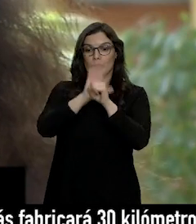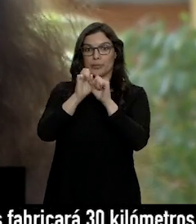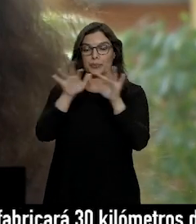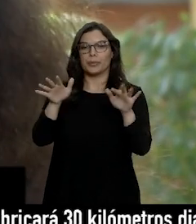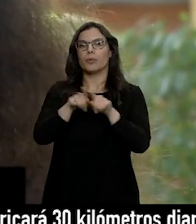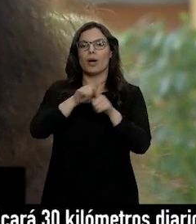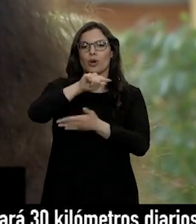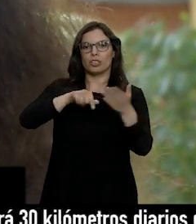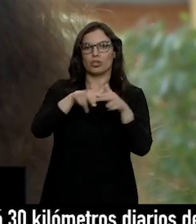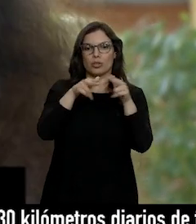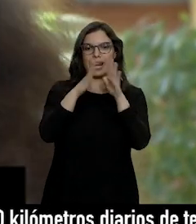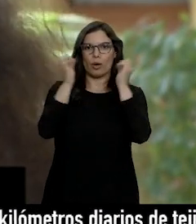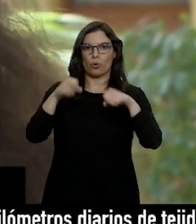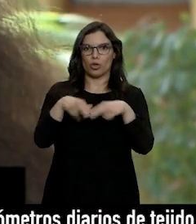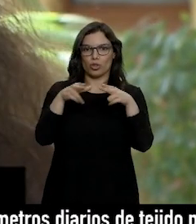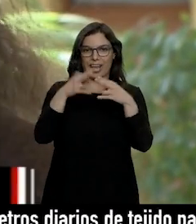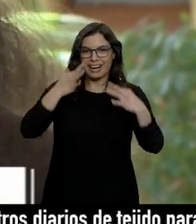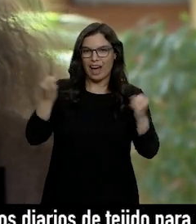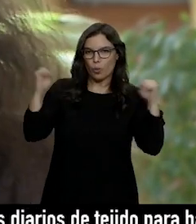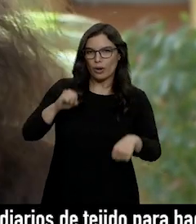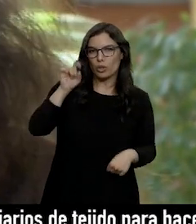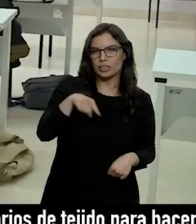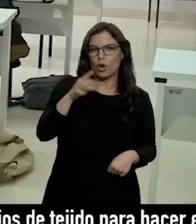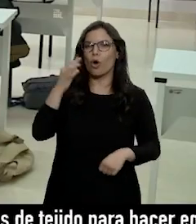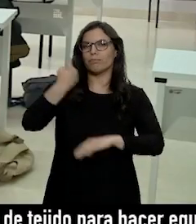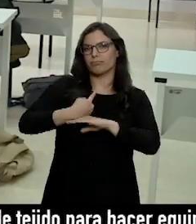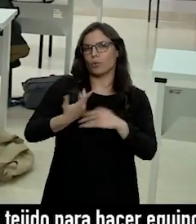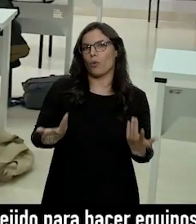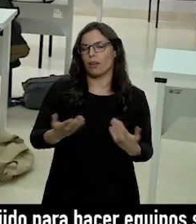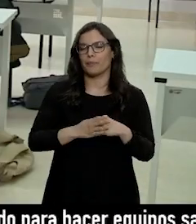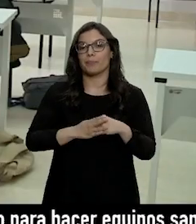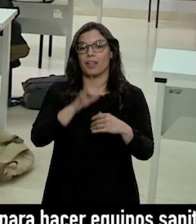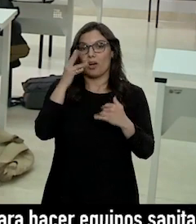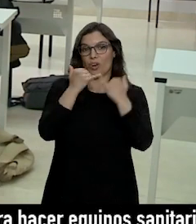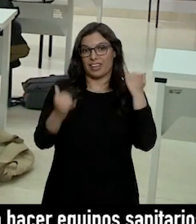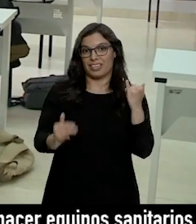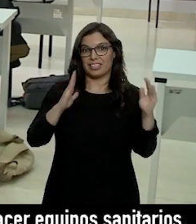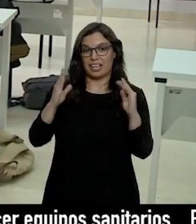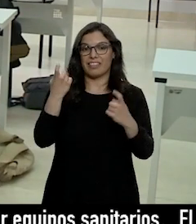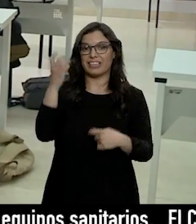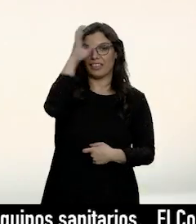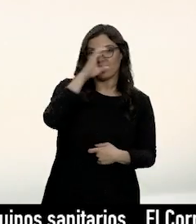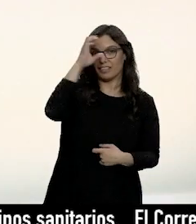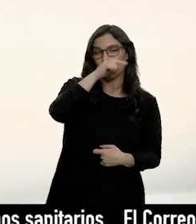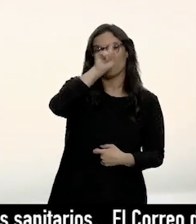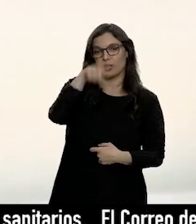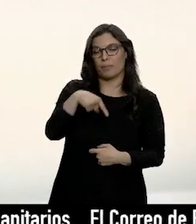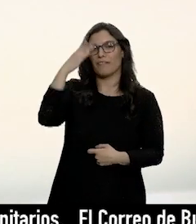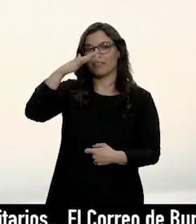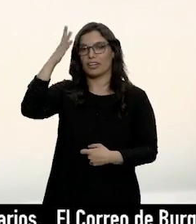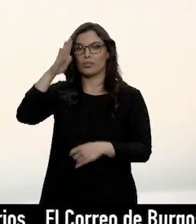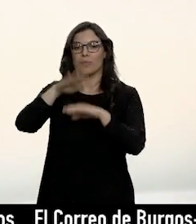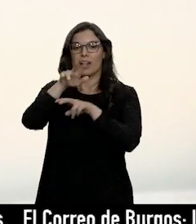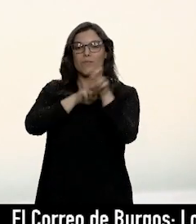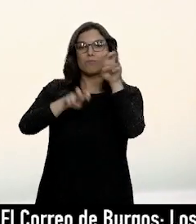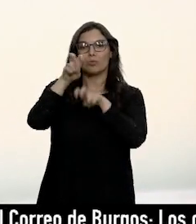de cómo funciona ese acuerdo social, si realmente es un acuerdo o es una imposición. La crisis actual necesita científicos, pero también filósofos para